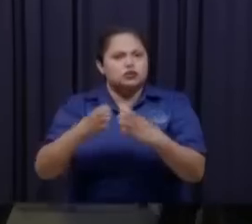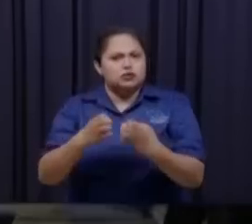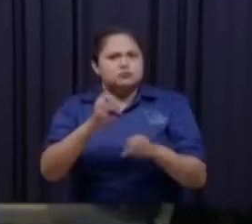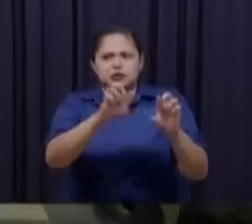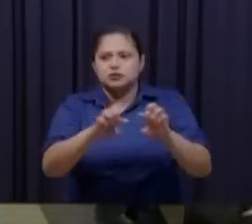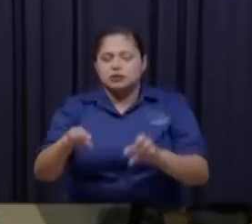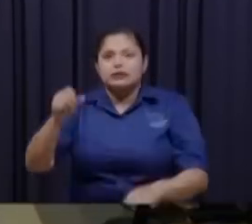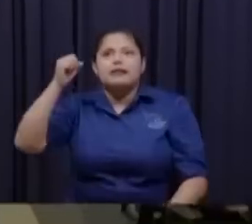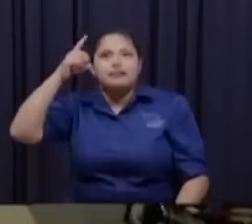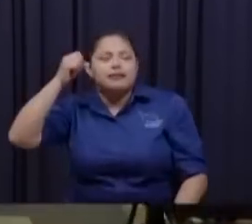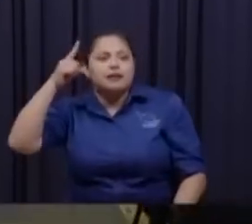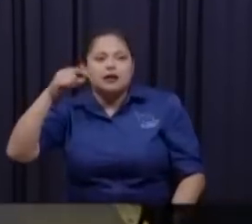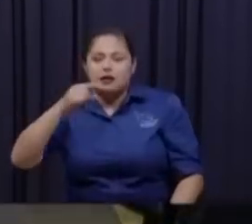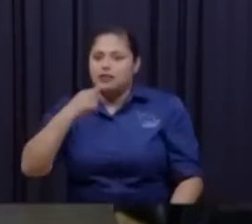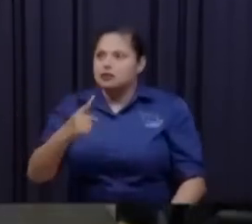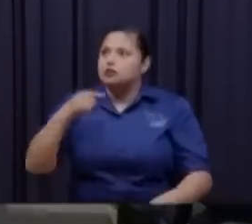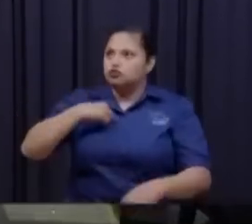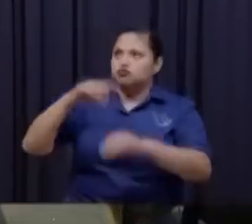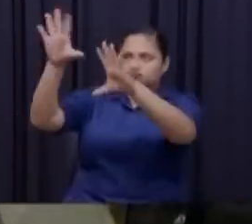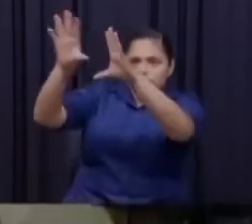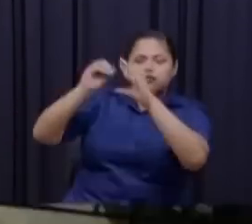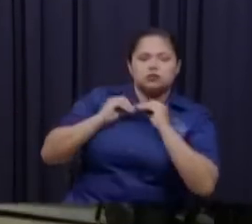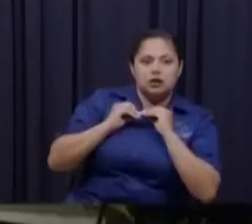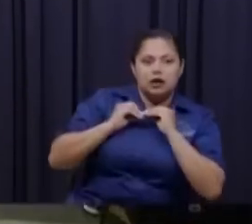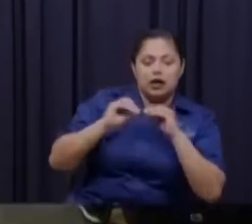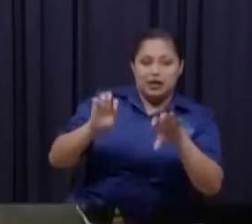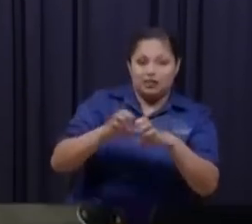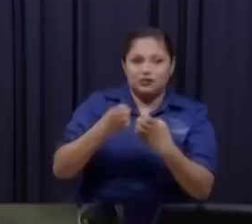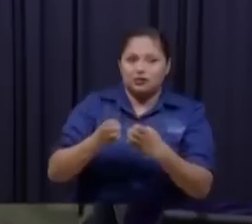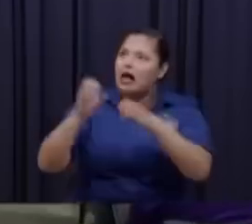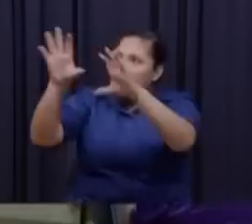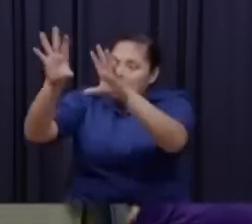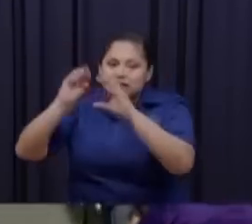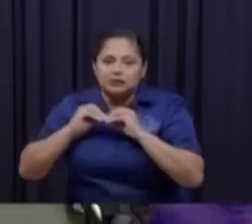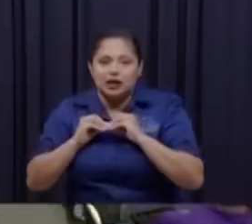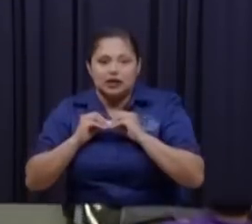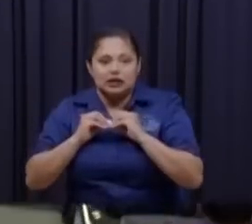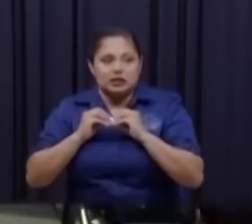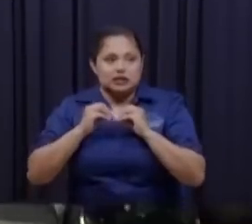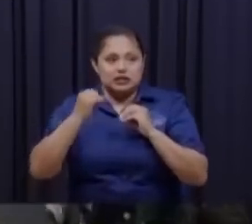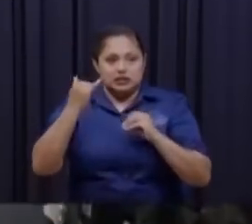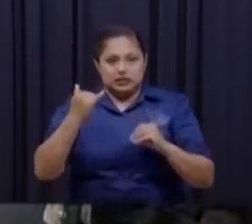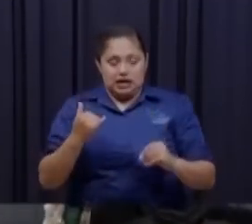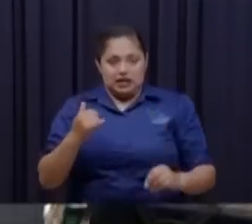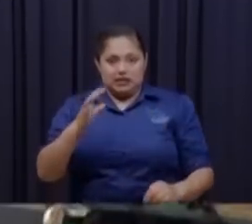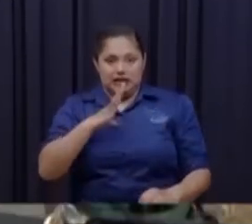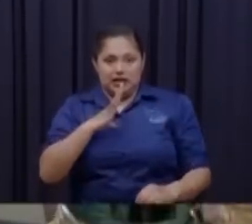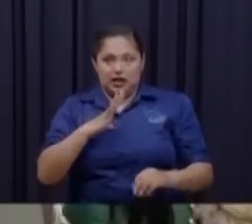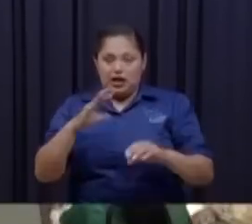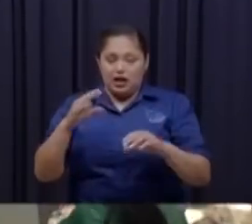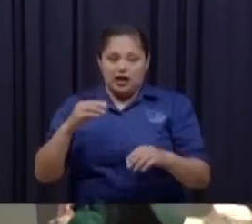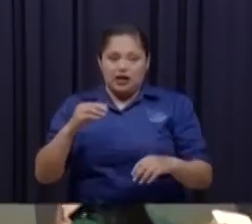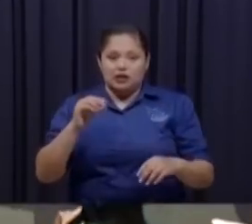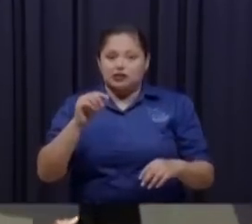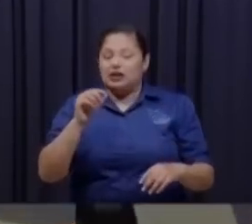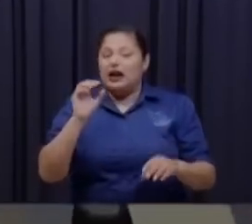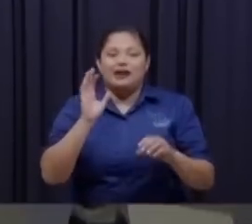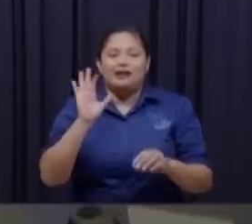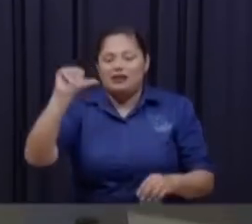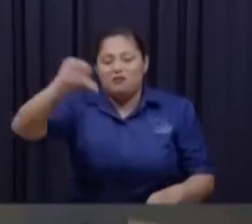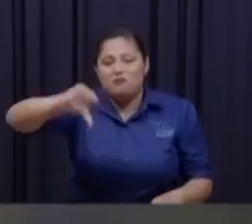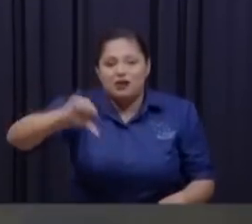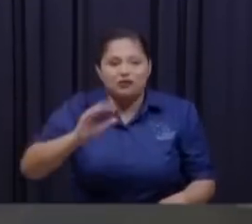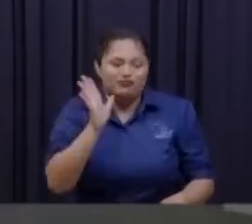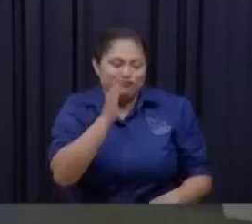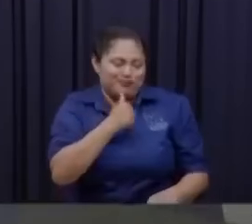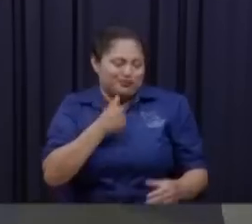yo absorbo eso. Entonces, al absorberlo, ya está ocupado su campo. Ya la maldición ya no puede pegar ahí